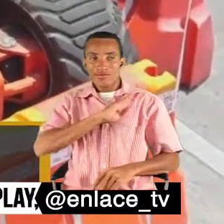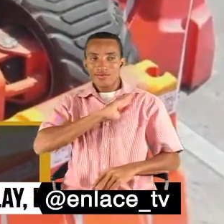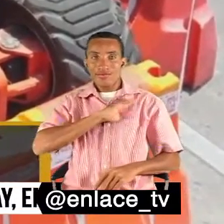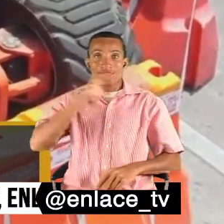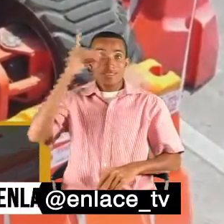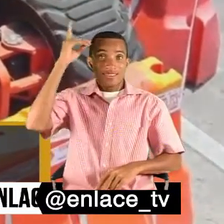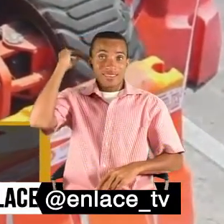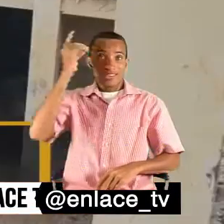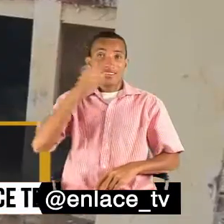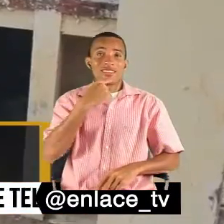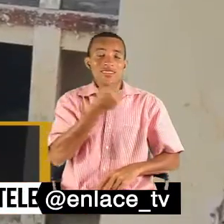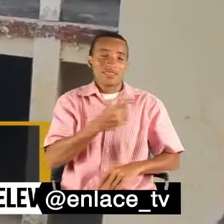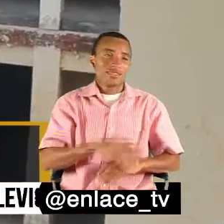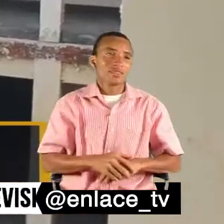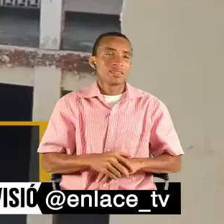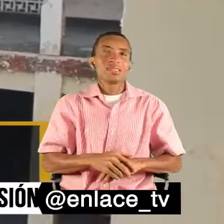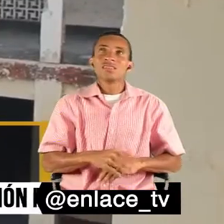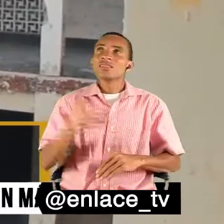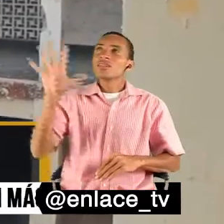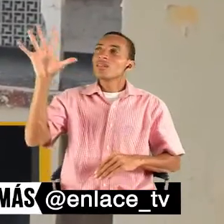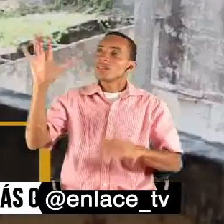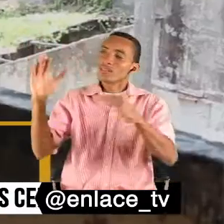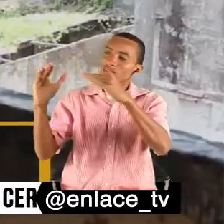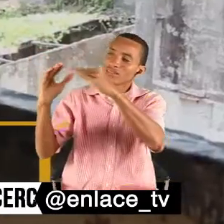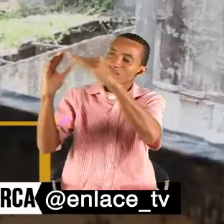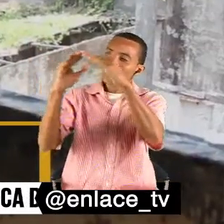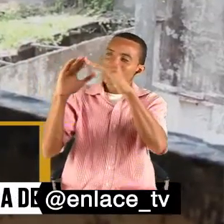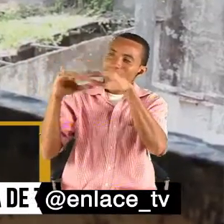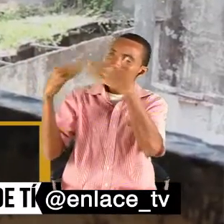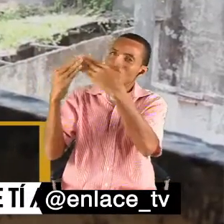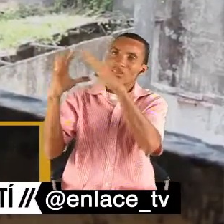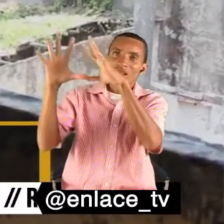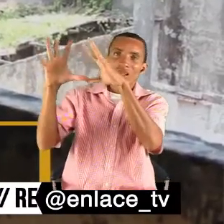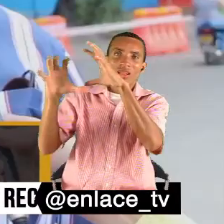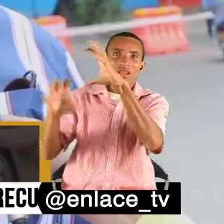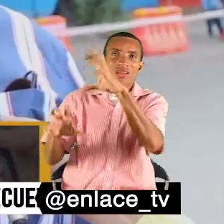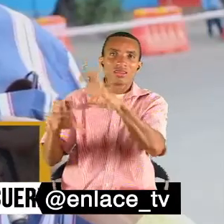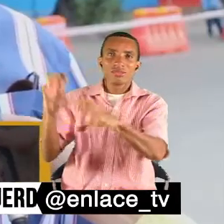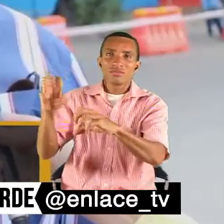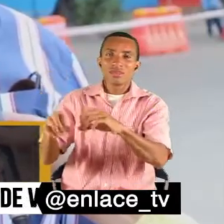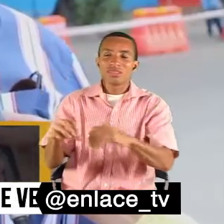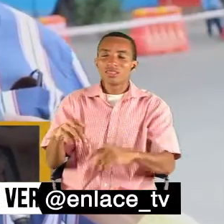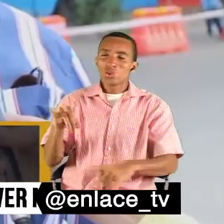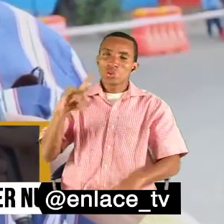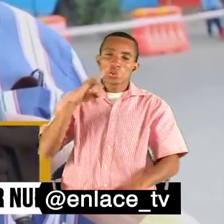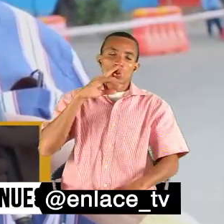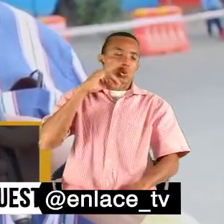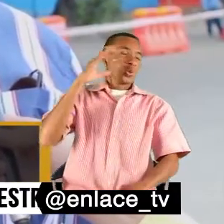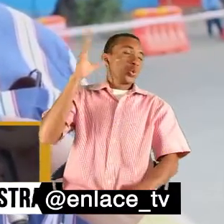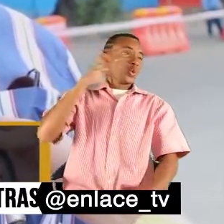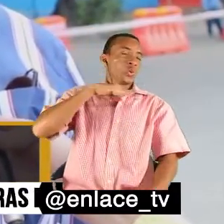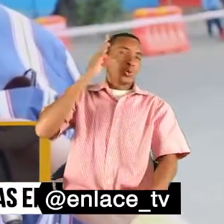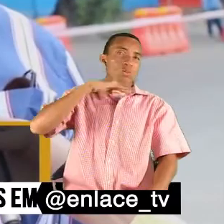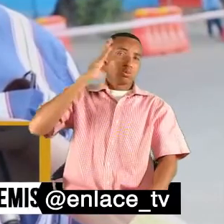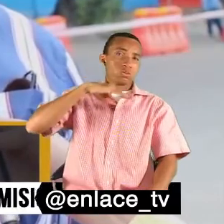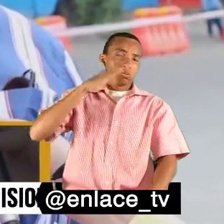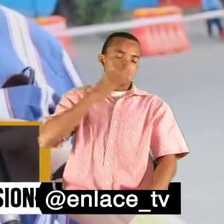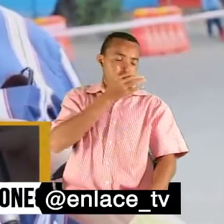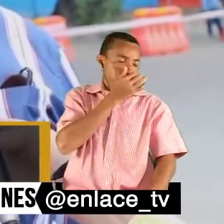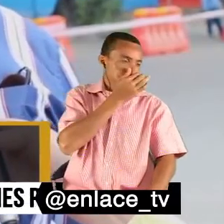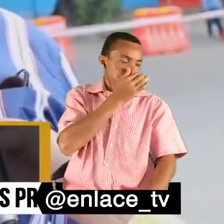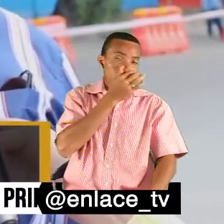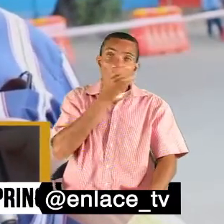que, digamos, el mal estado en que se encontraba su fachada y los olores nauseabundos que se